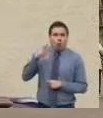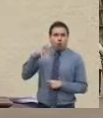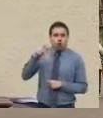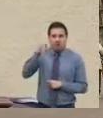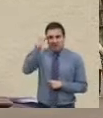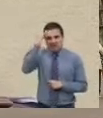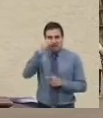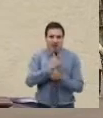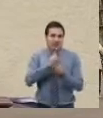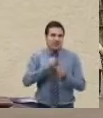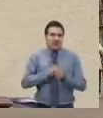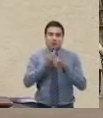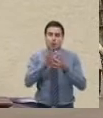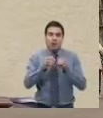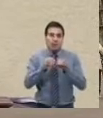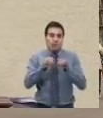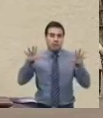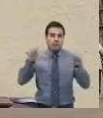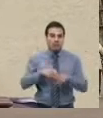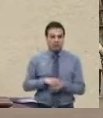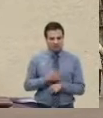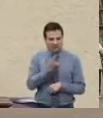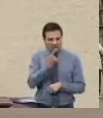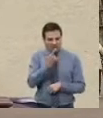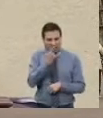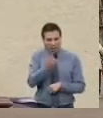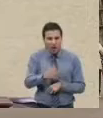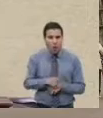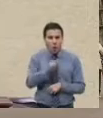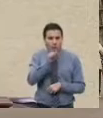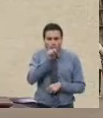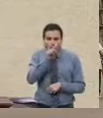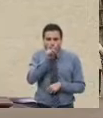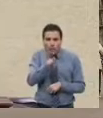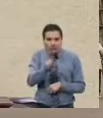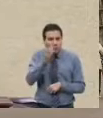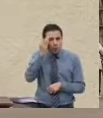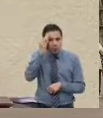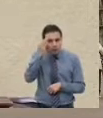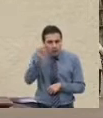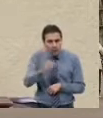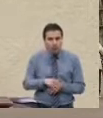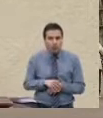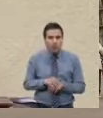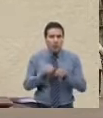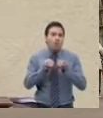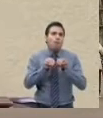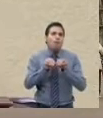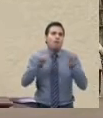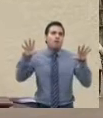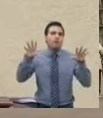libertad de expresión, casualmente todos decidieron en el mismo momento expresar su respaldo a este partido.